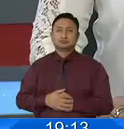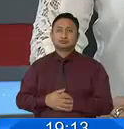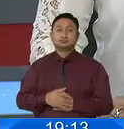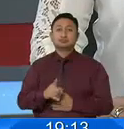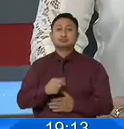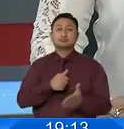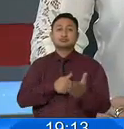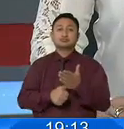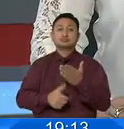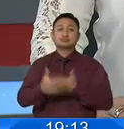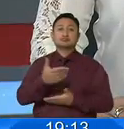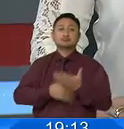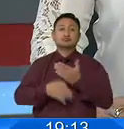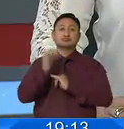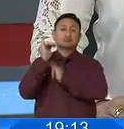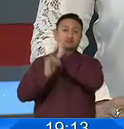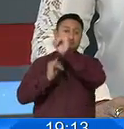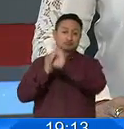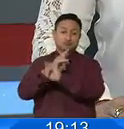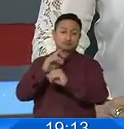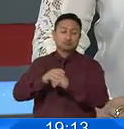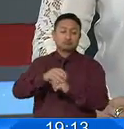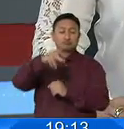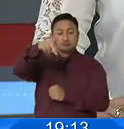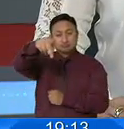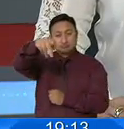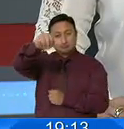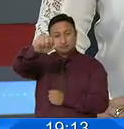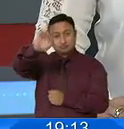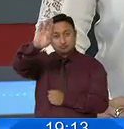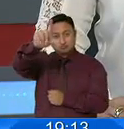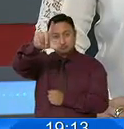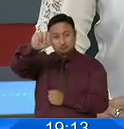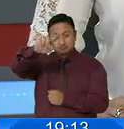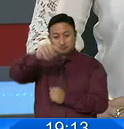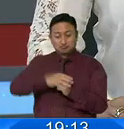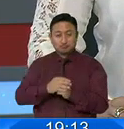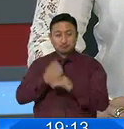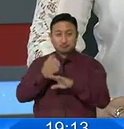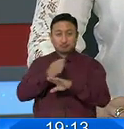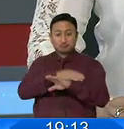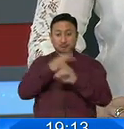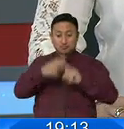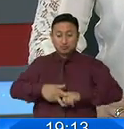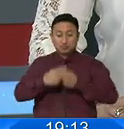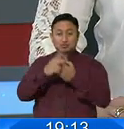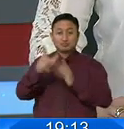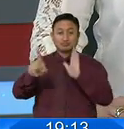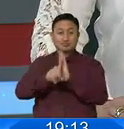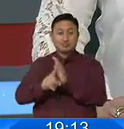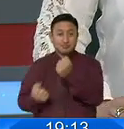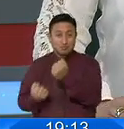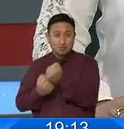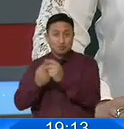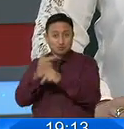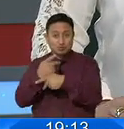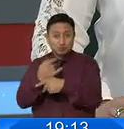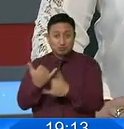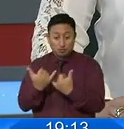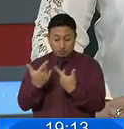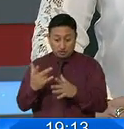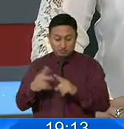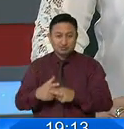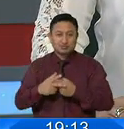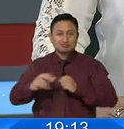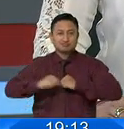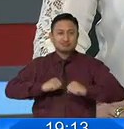El ministro de Comercio Exterior, Pablo Campana, señaló que aún antes de la entrada en vigencia de la Ley de Fomento Productivo, ya se tienen acciones